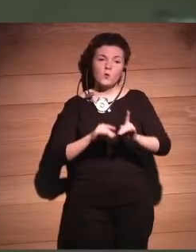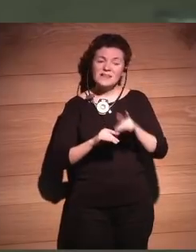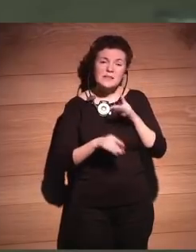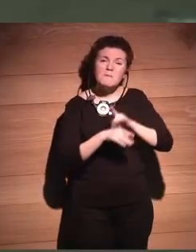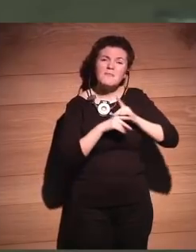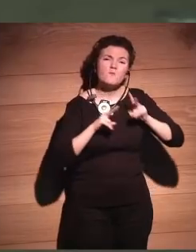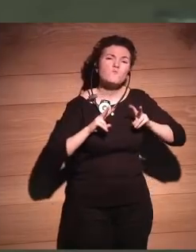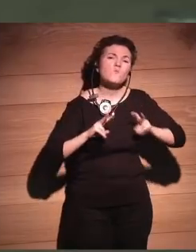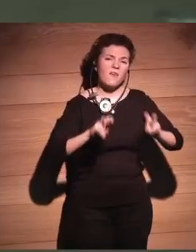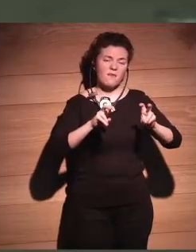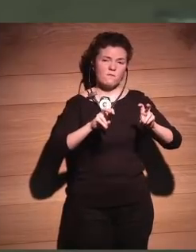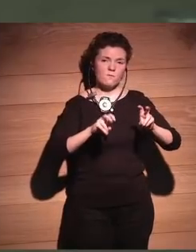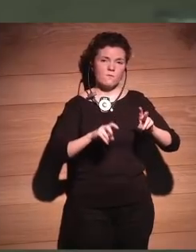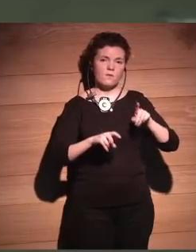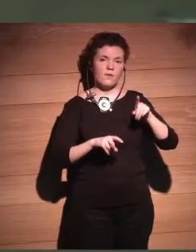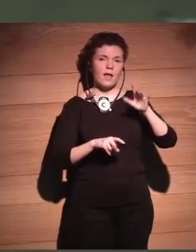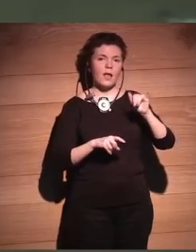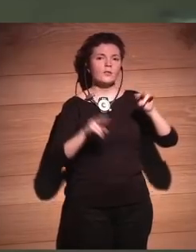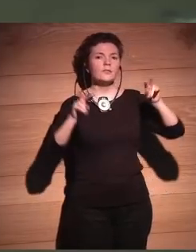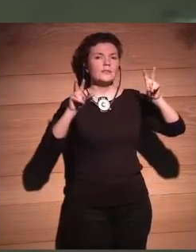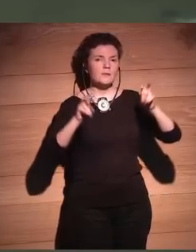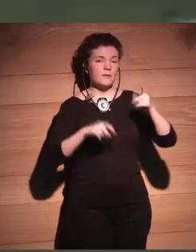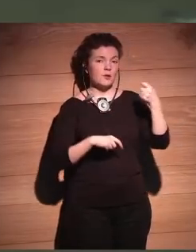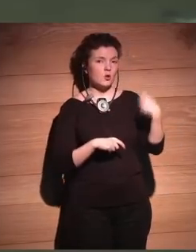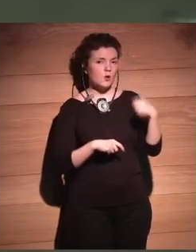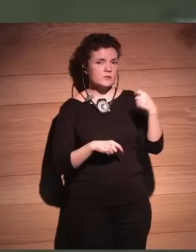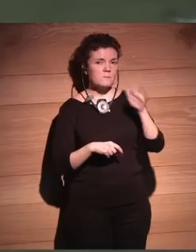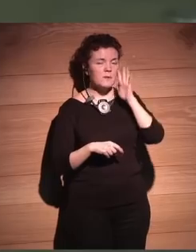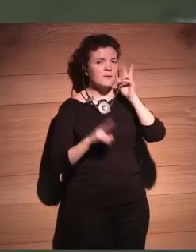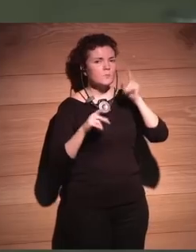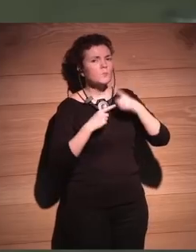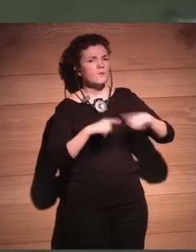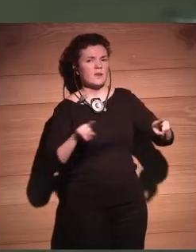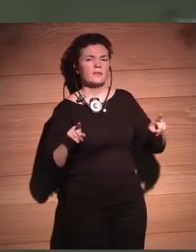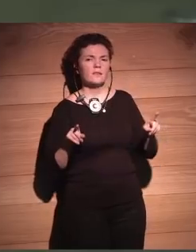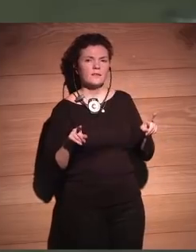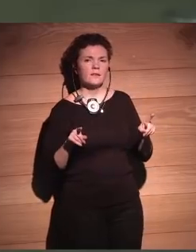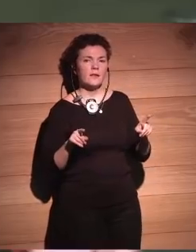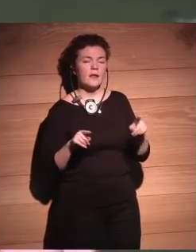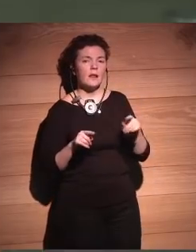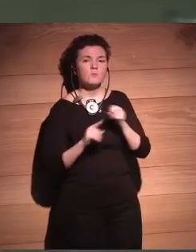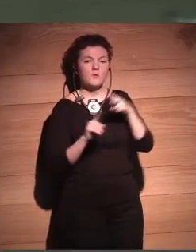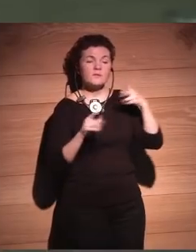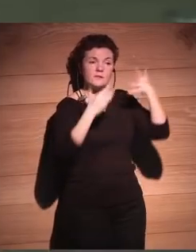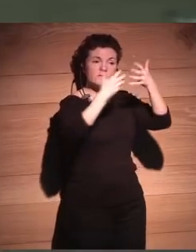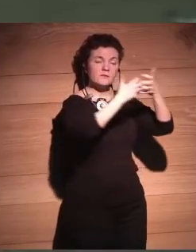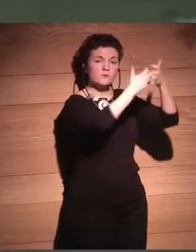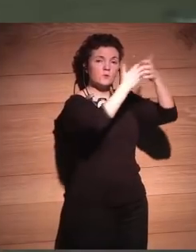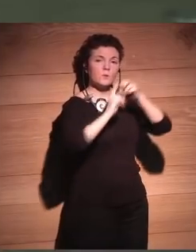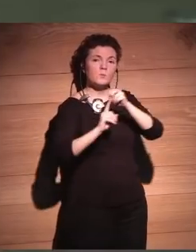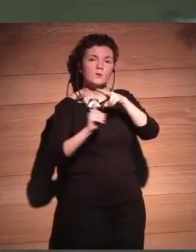de medicina? Y aquí hay un tema con el coste, que además creo que es un poco diferente la perspectiva de Estados Unidos y